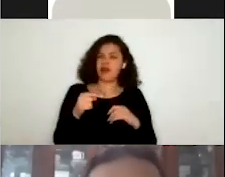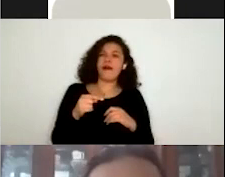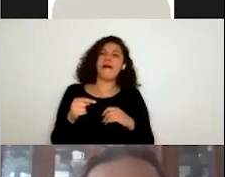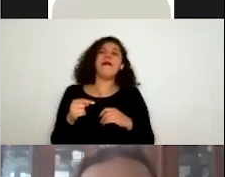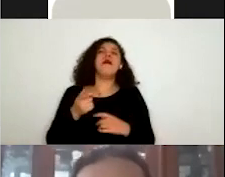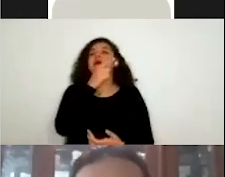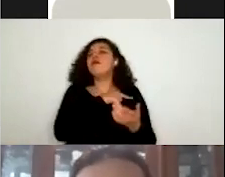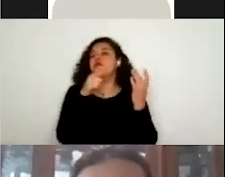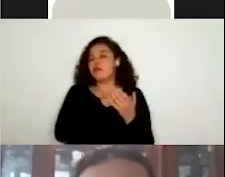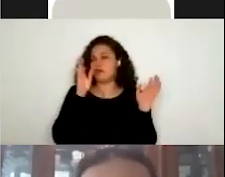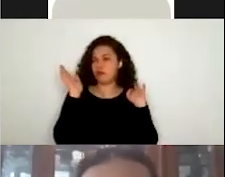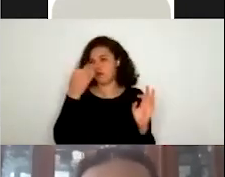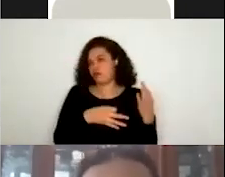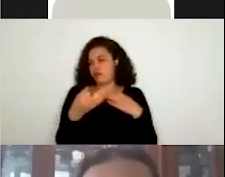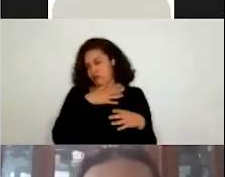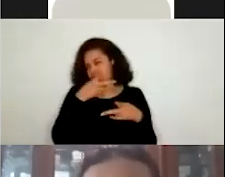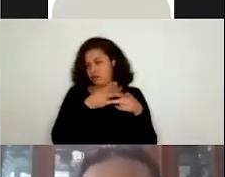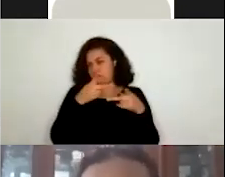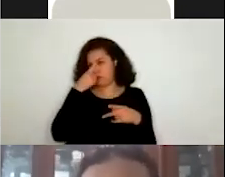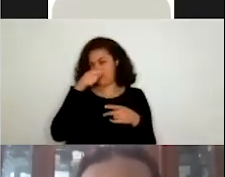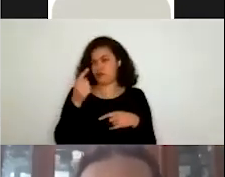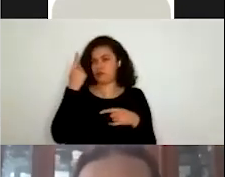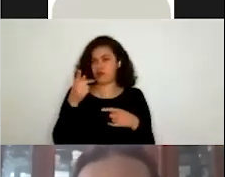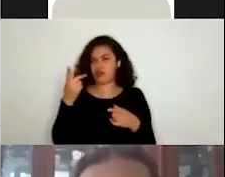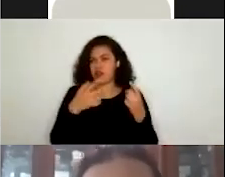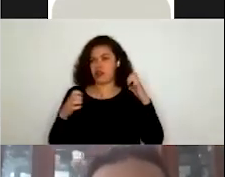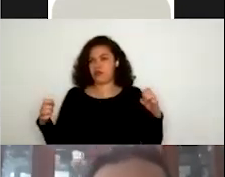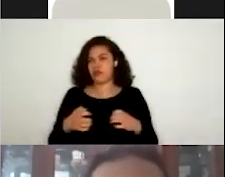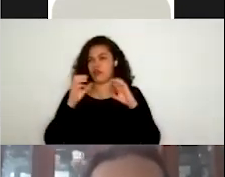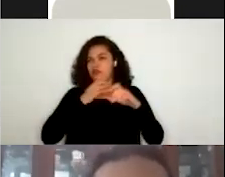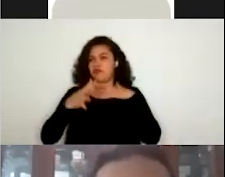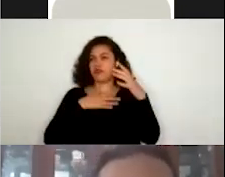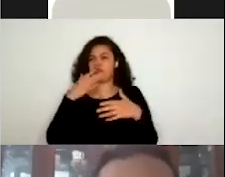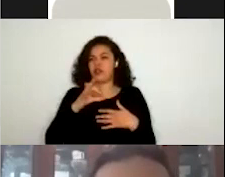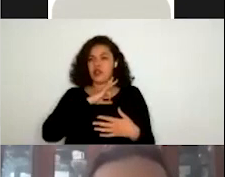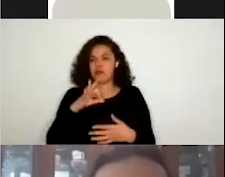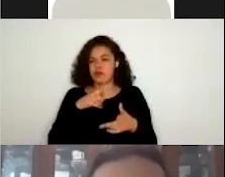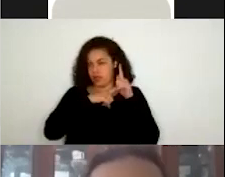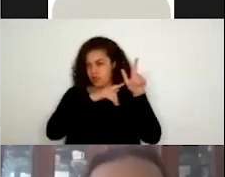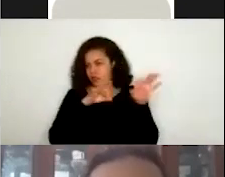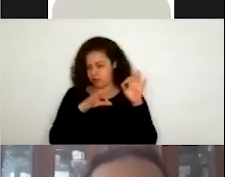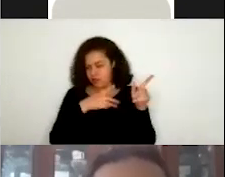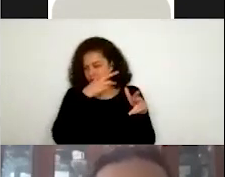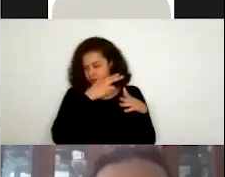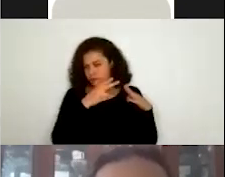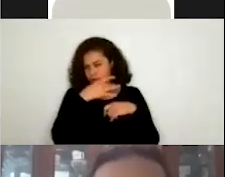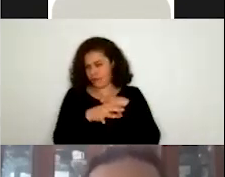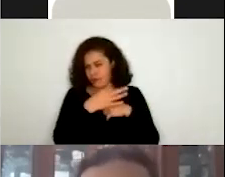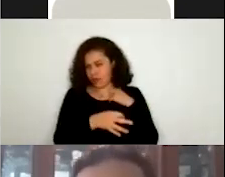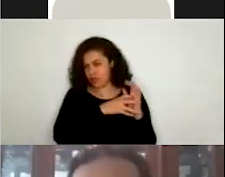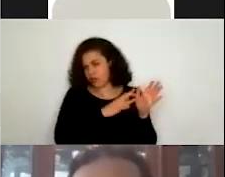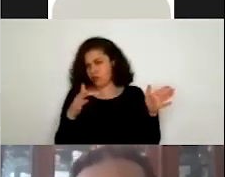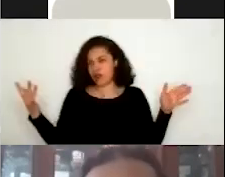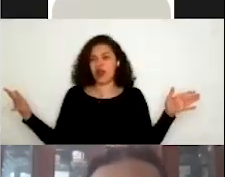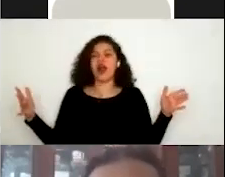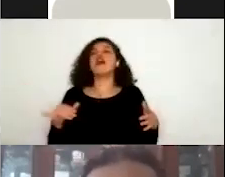inmueble esté totalmente preparado ante una emergencia o desastre y pueda continuar trabajando durante las circunstancias,